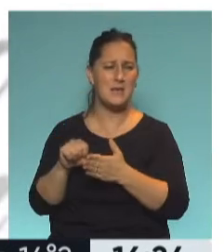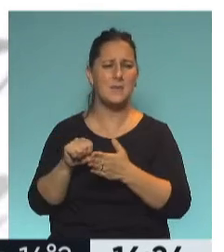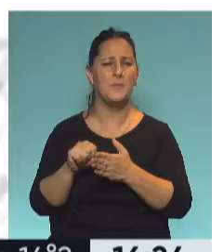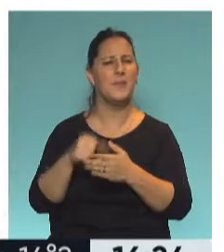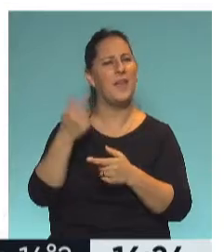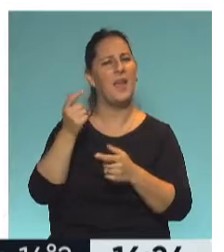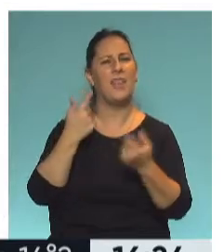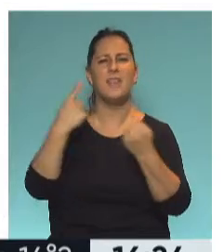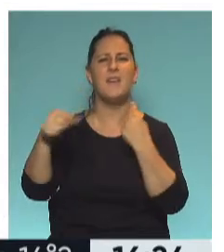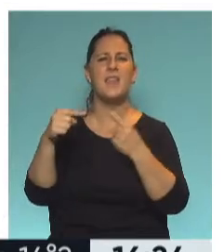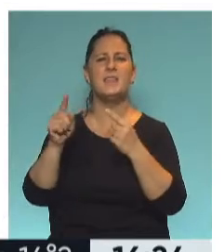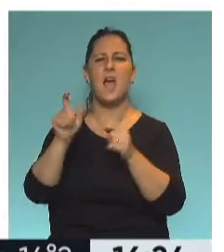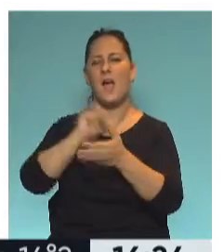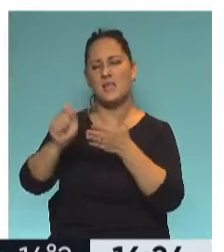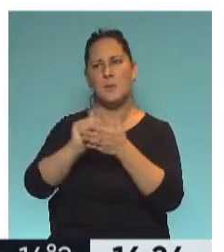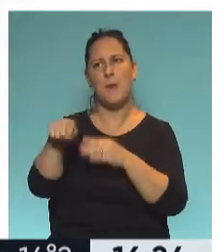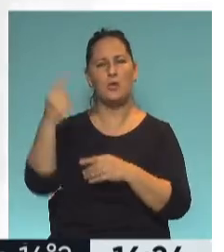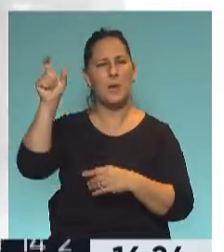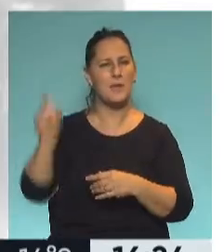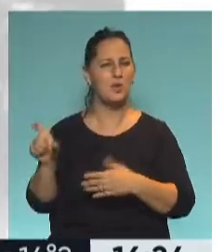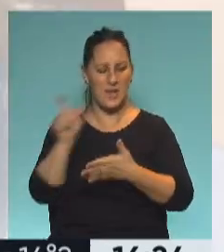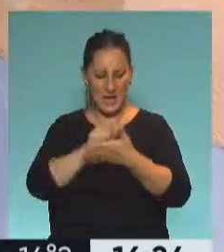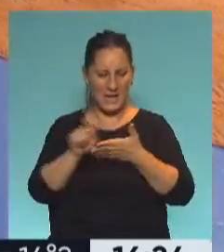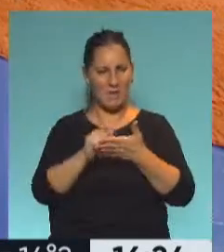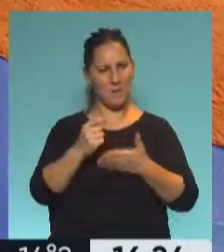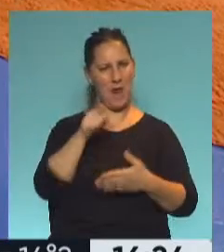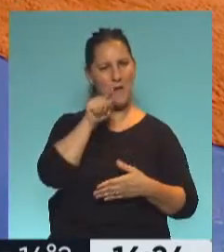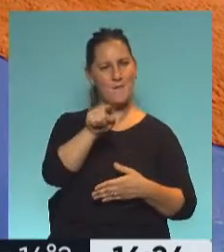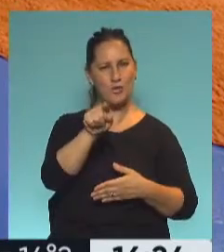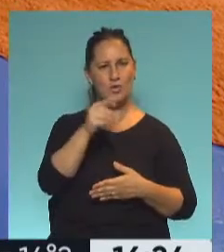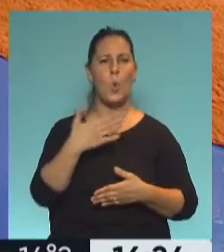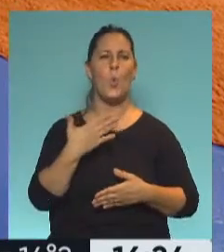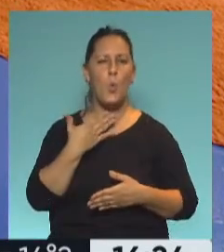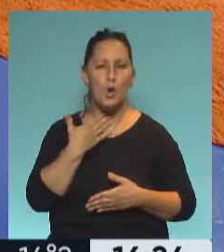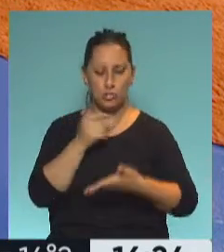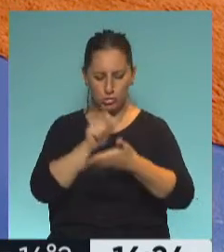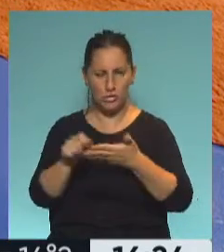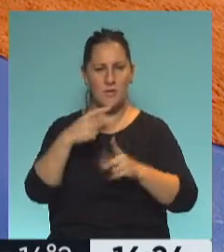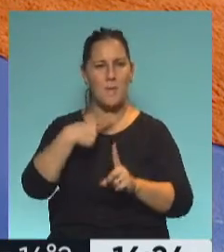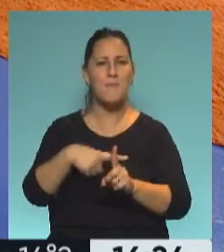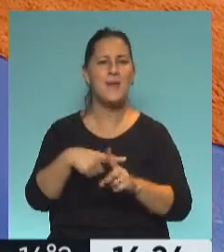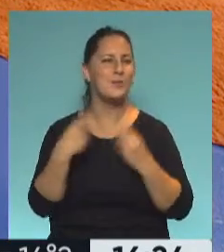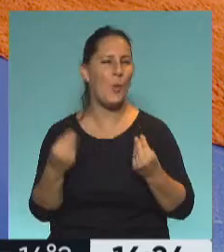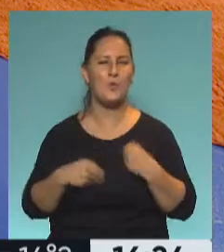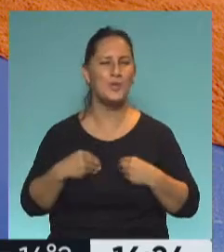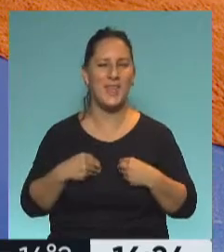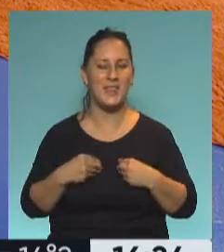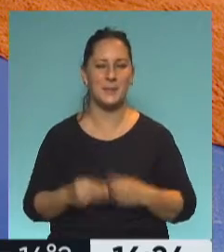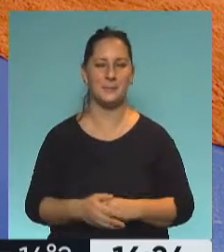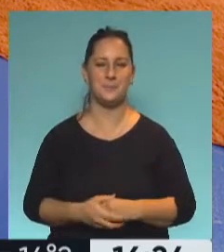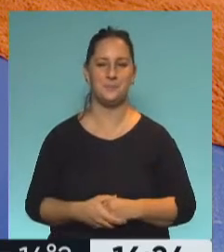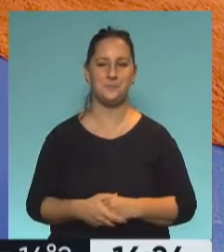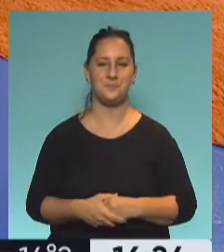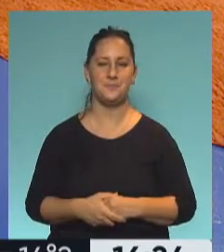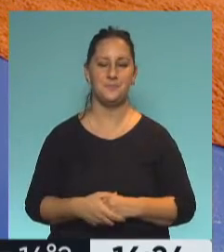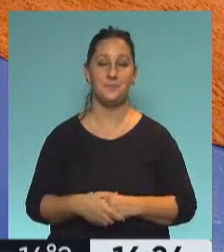es la diferencia entre componer para otro y componer para vos ponerle la voz a esas canciones? Bueno, en